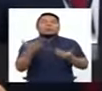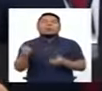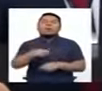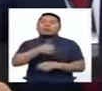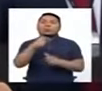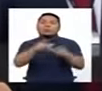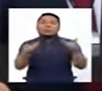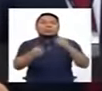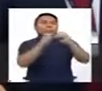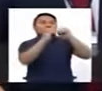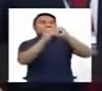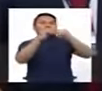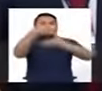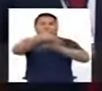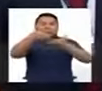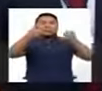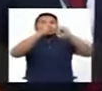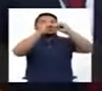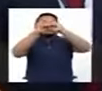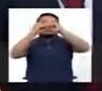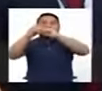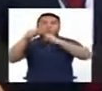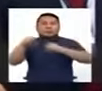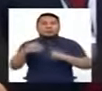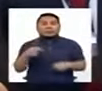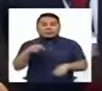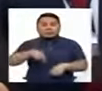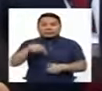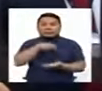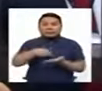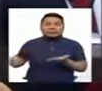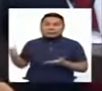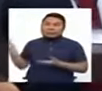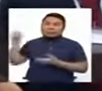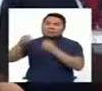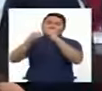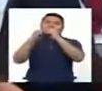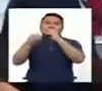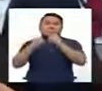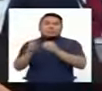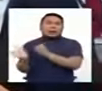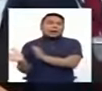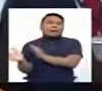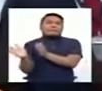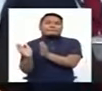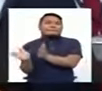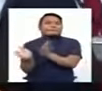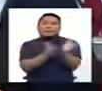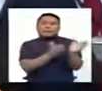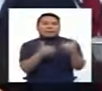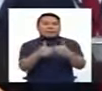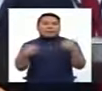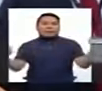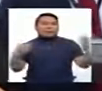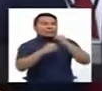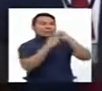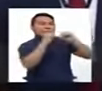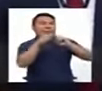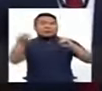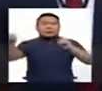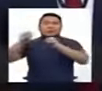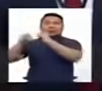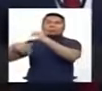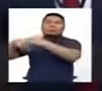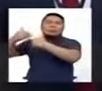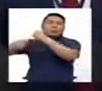acondicionando aulas prefabricadas que van a seguir llegando en estas semanas, pero también estamos trabajando con el mantenimiento